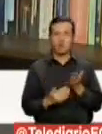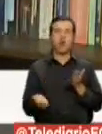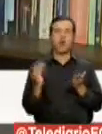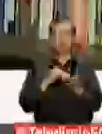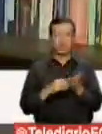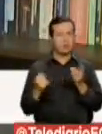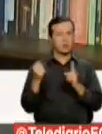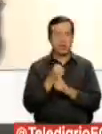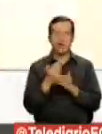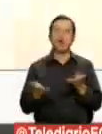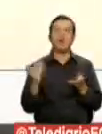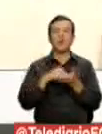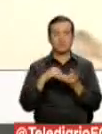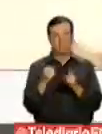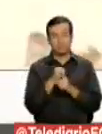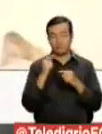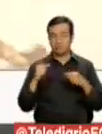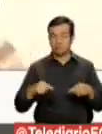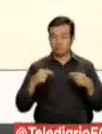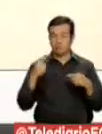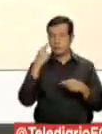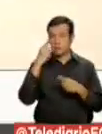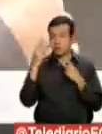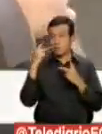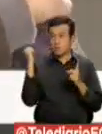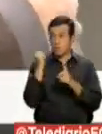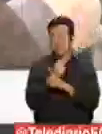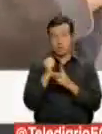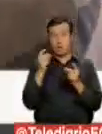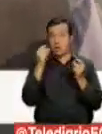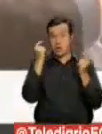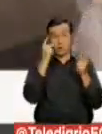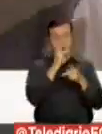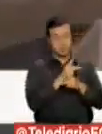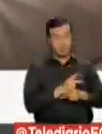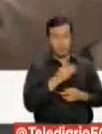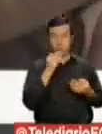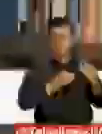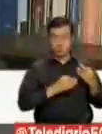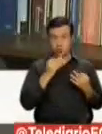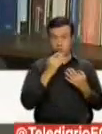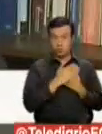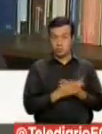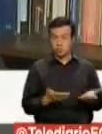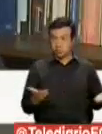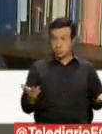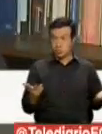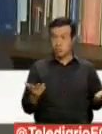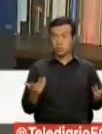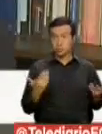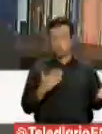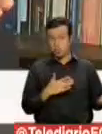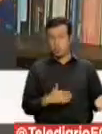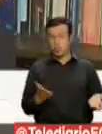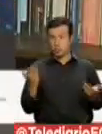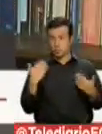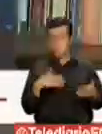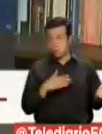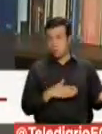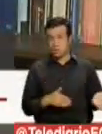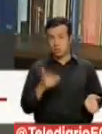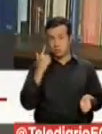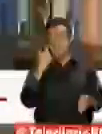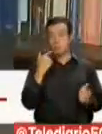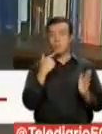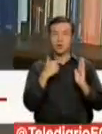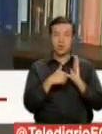de violencia. Y ante los primeros signos de violencia, debe buscar protección judicial. Y consigue, jurídica y legalmente, por